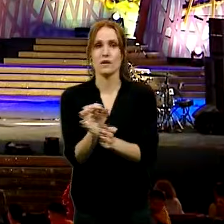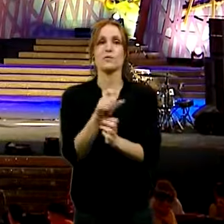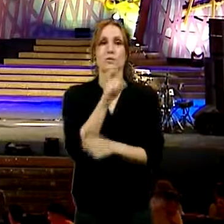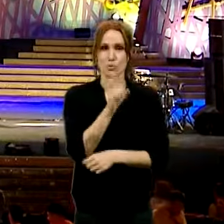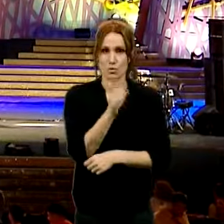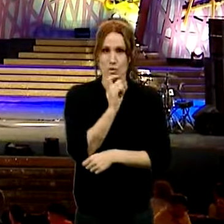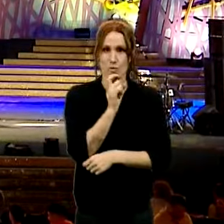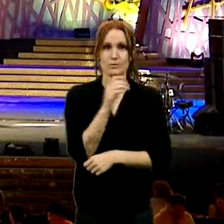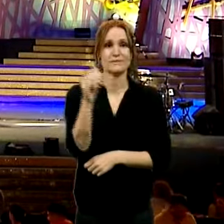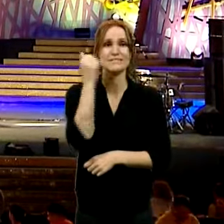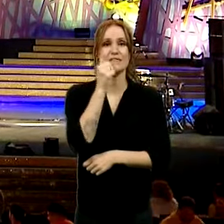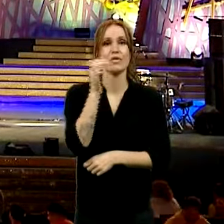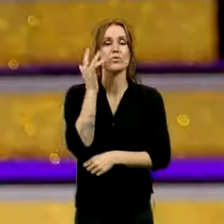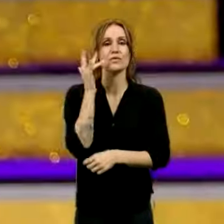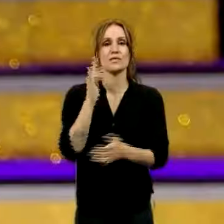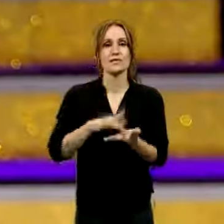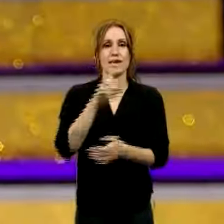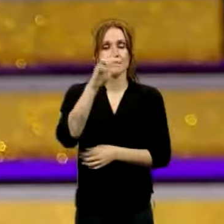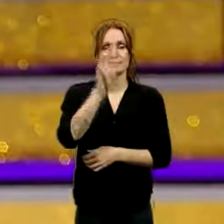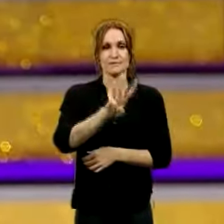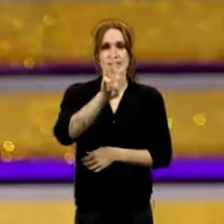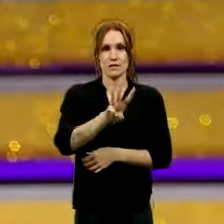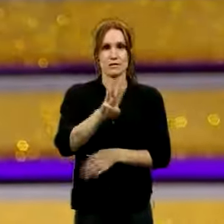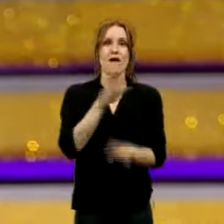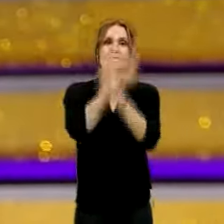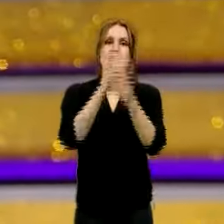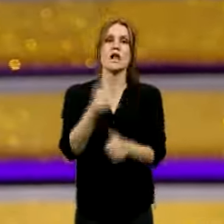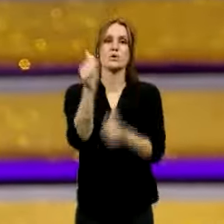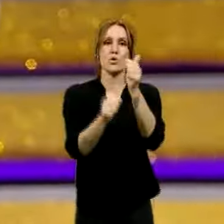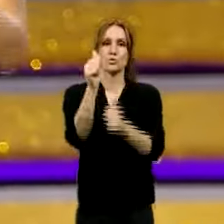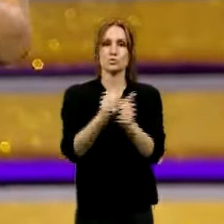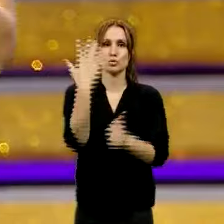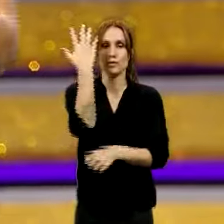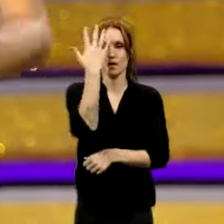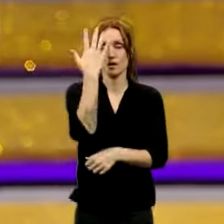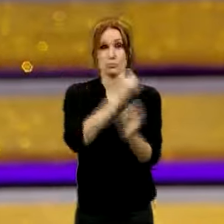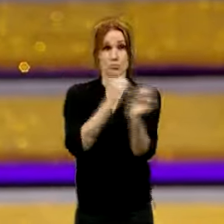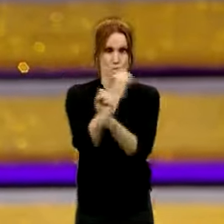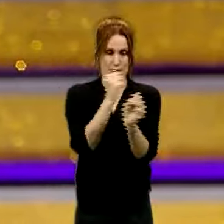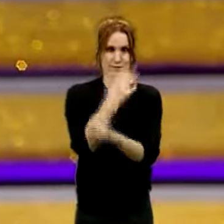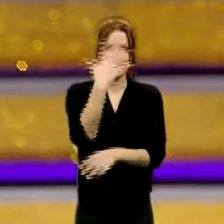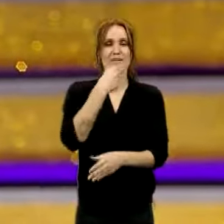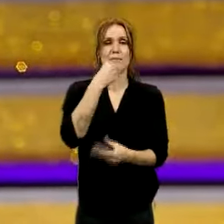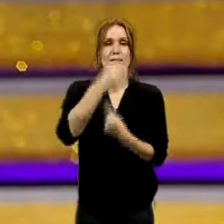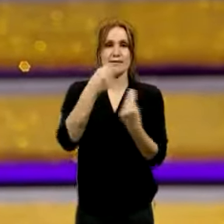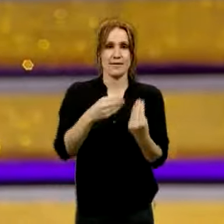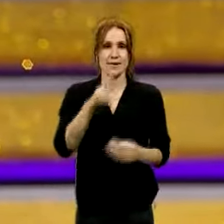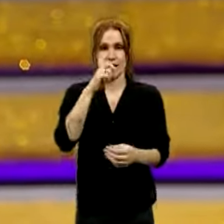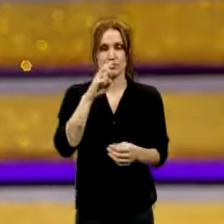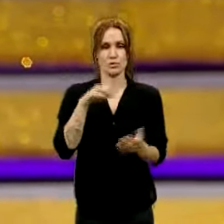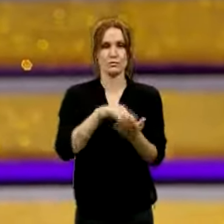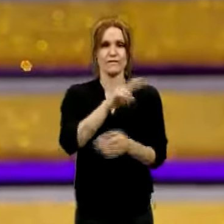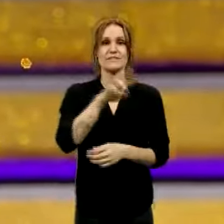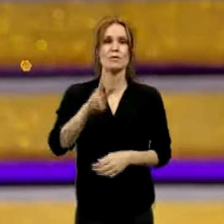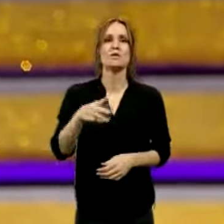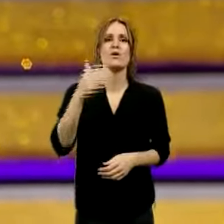en la final del concurso de murgas del Carnaval de Las Palmas de Gran Canaria, a ver, 2024. Nos falta alguien de Despistada, Fefi. Si estás